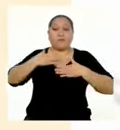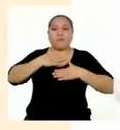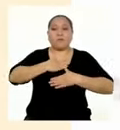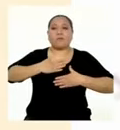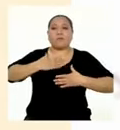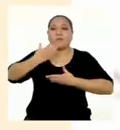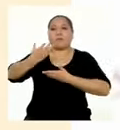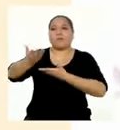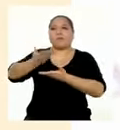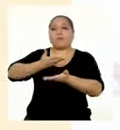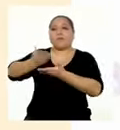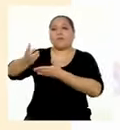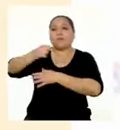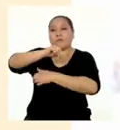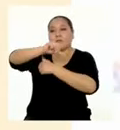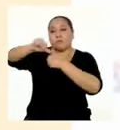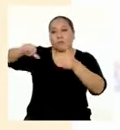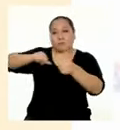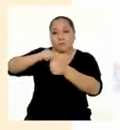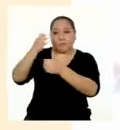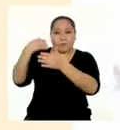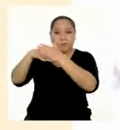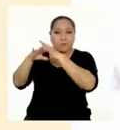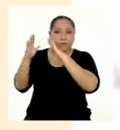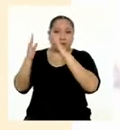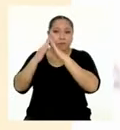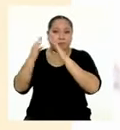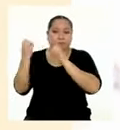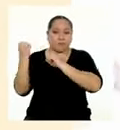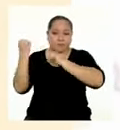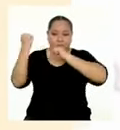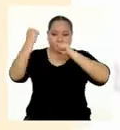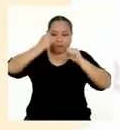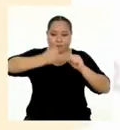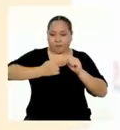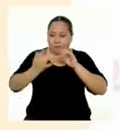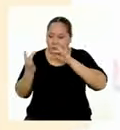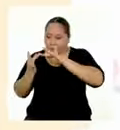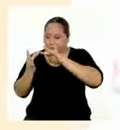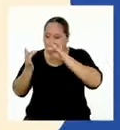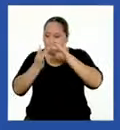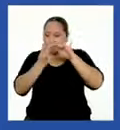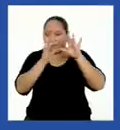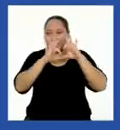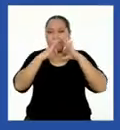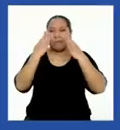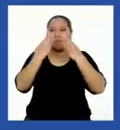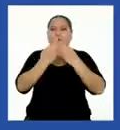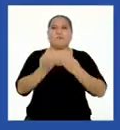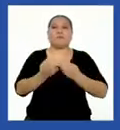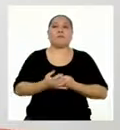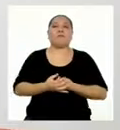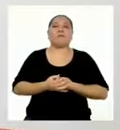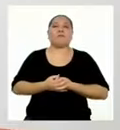sana convivencia en el hogar y a fortalecer nuestros vínculos como familia.